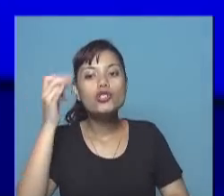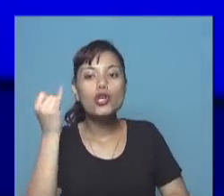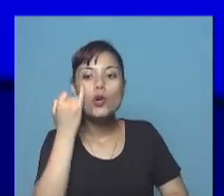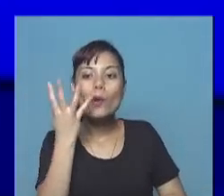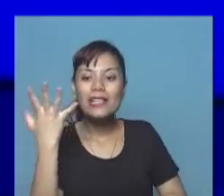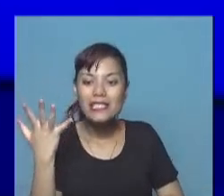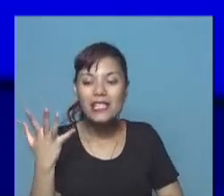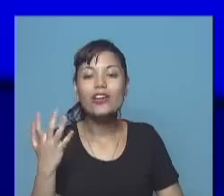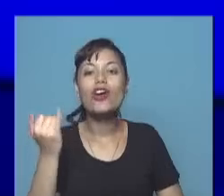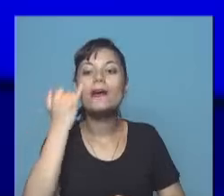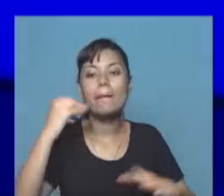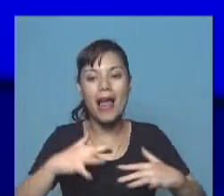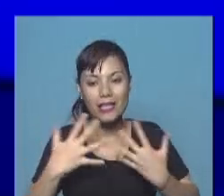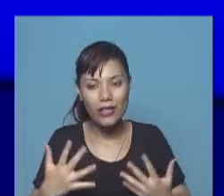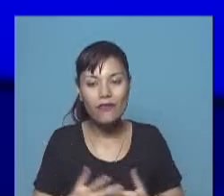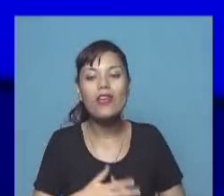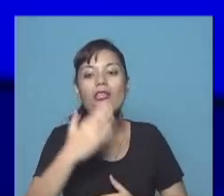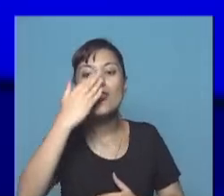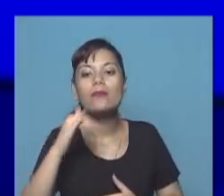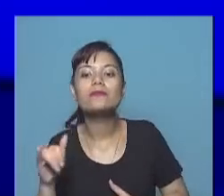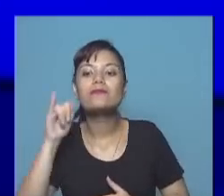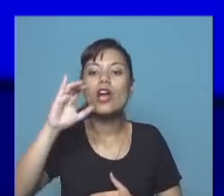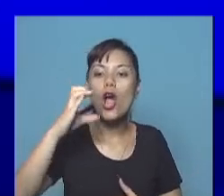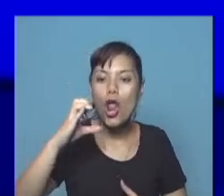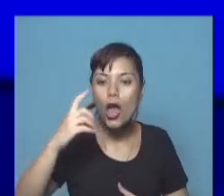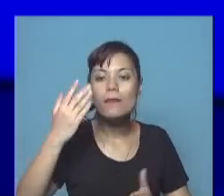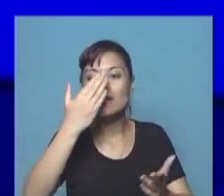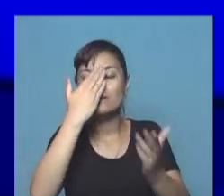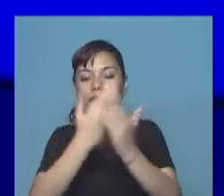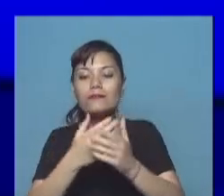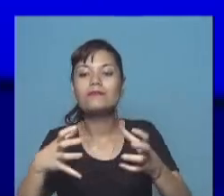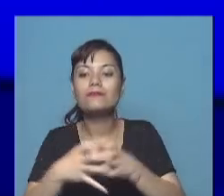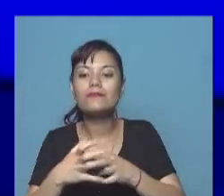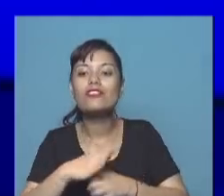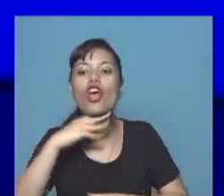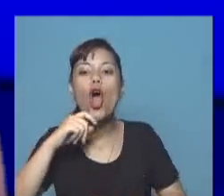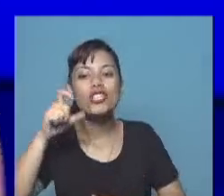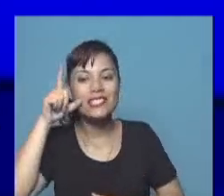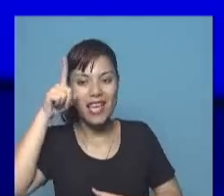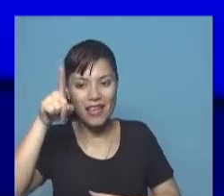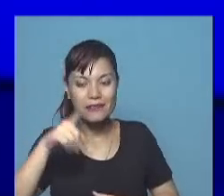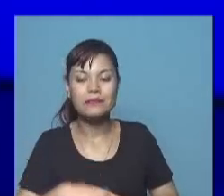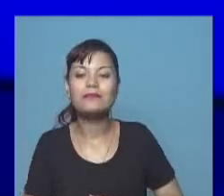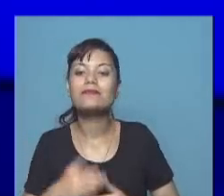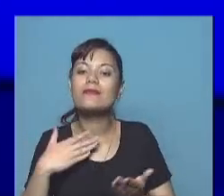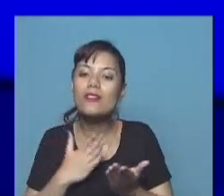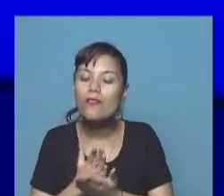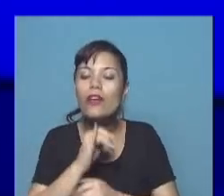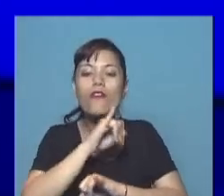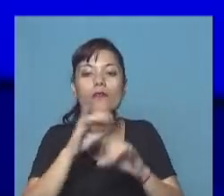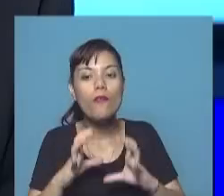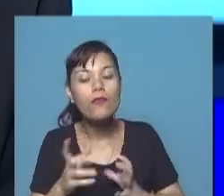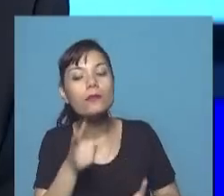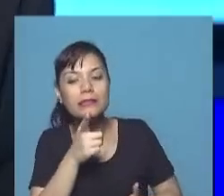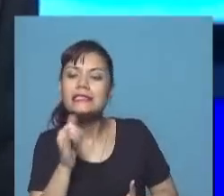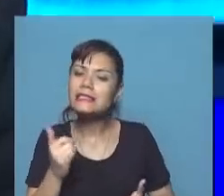con la previa, por supuesto, del partido, y después tendrá que viajar a Colombia para enfrentar al conjunto de José Néstor Pekerman. Continuamos con la información de fútbol, ¿te